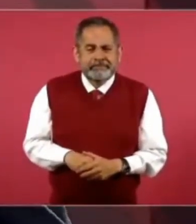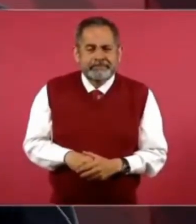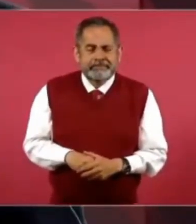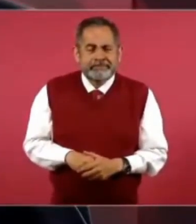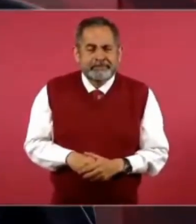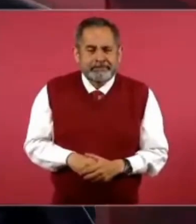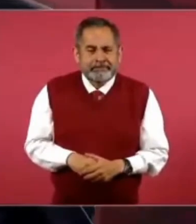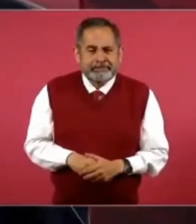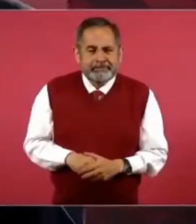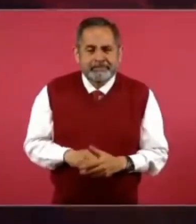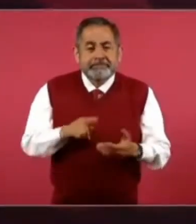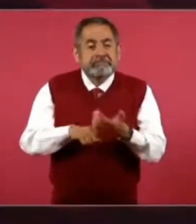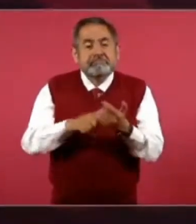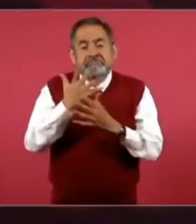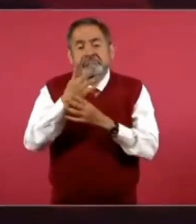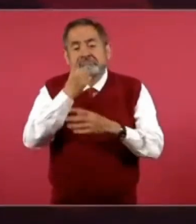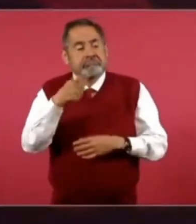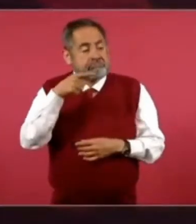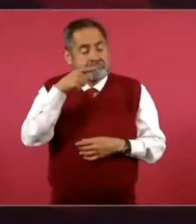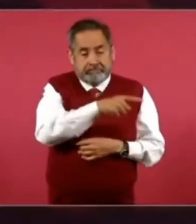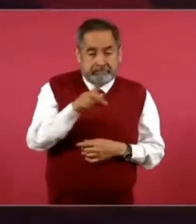una acción,